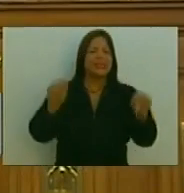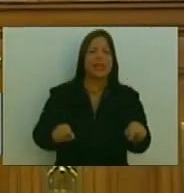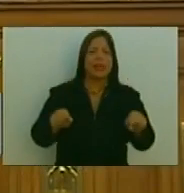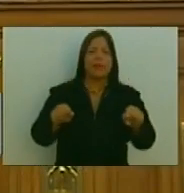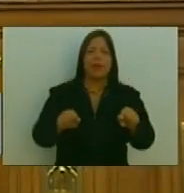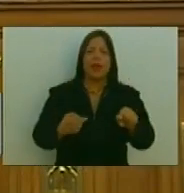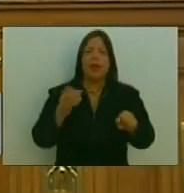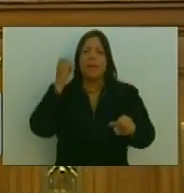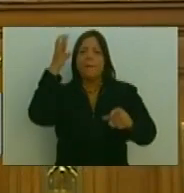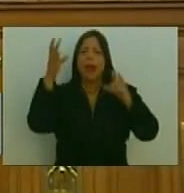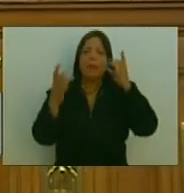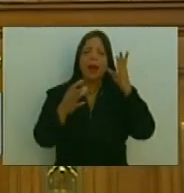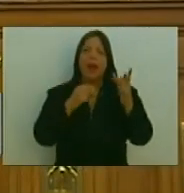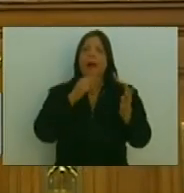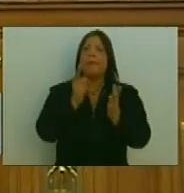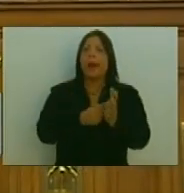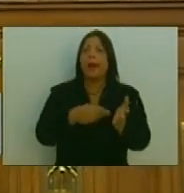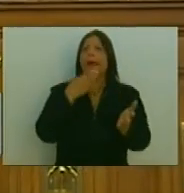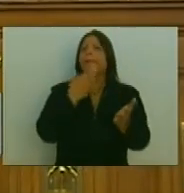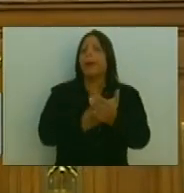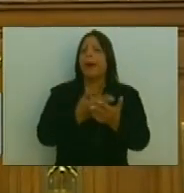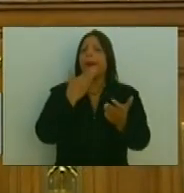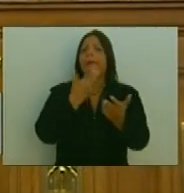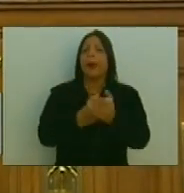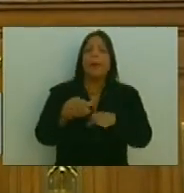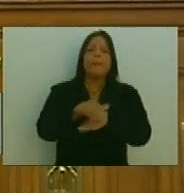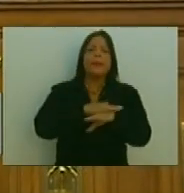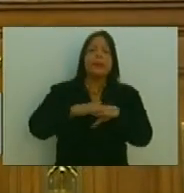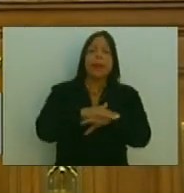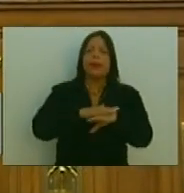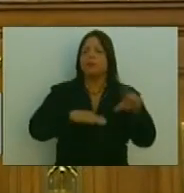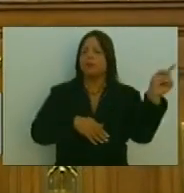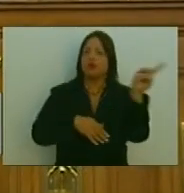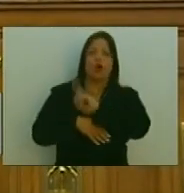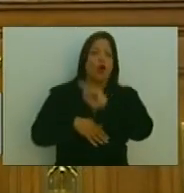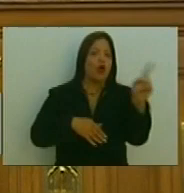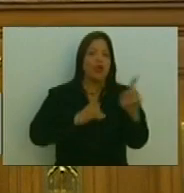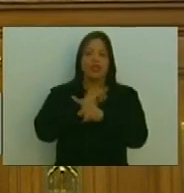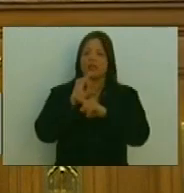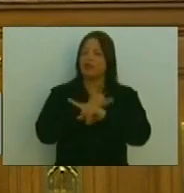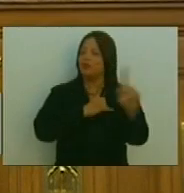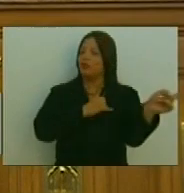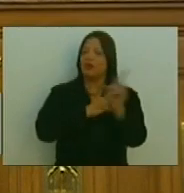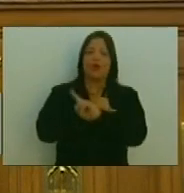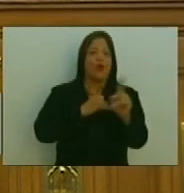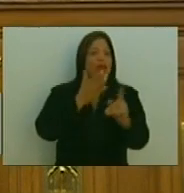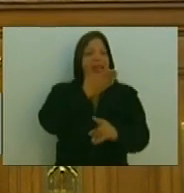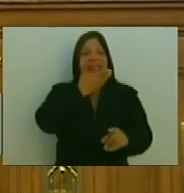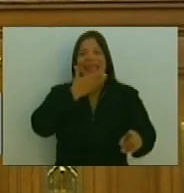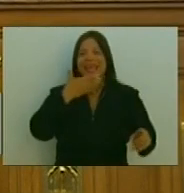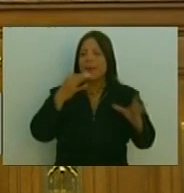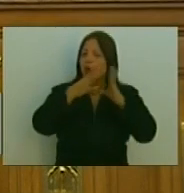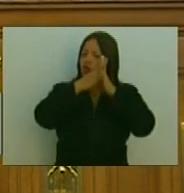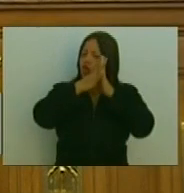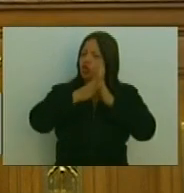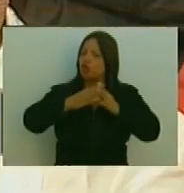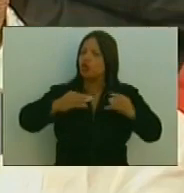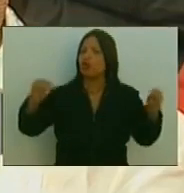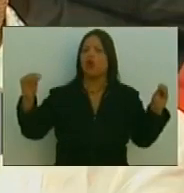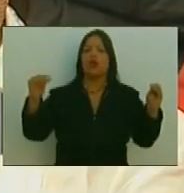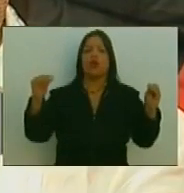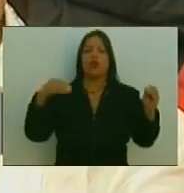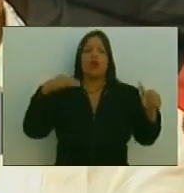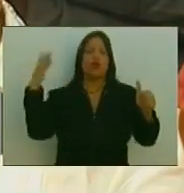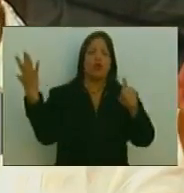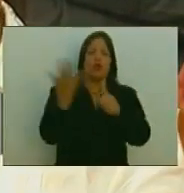crear más burocracia exigiendo un ministerio o exigiendo otras instituciones. No, simplemente con que nosotros